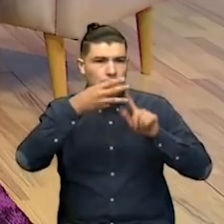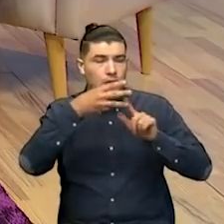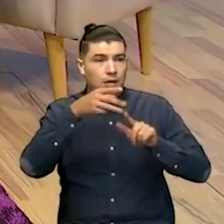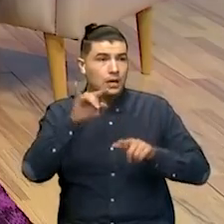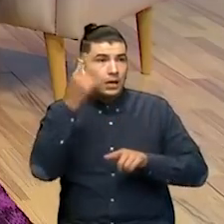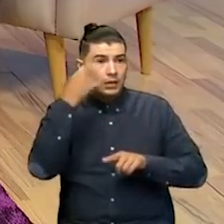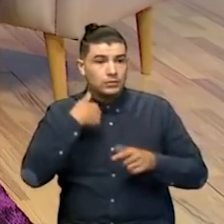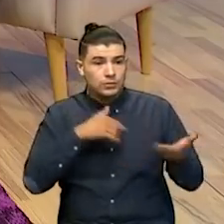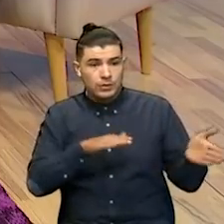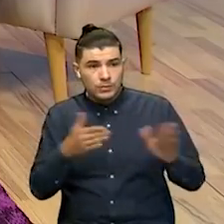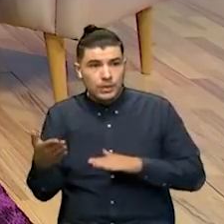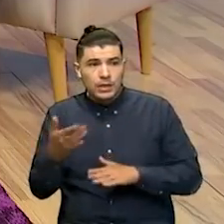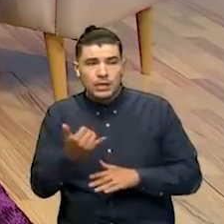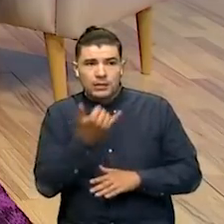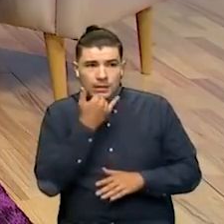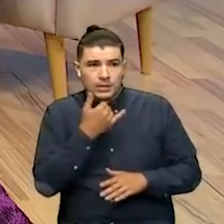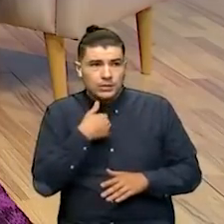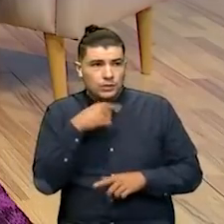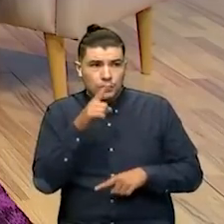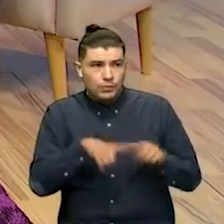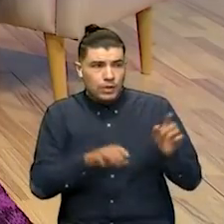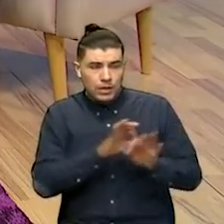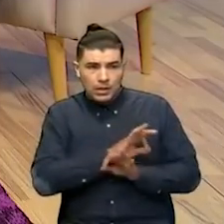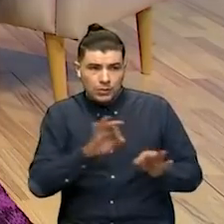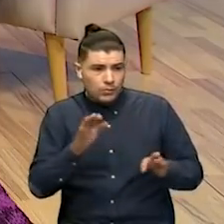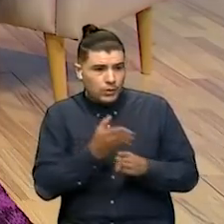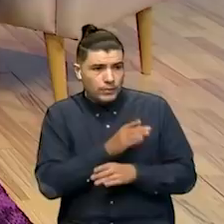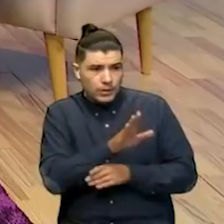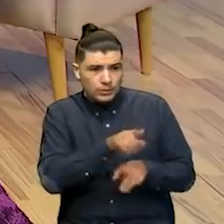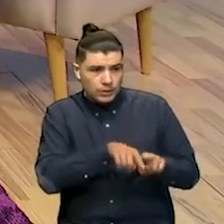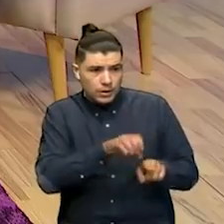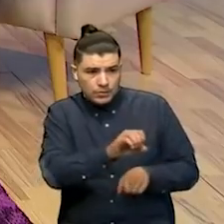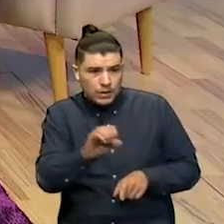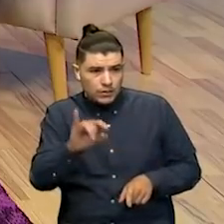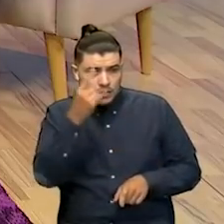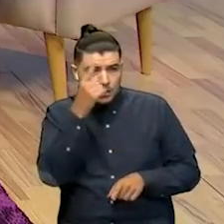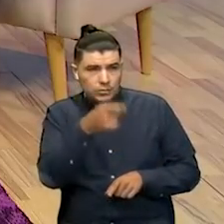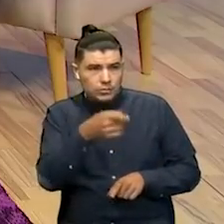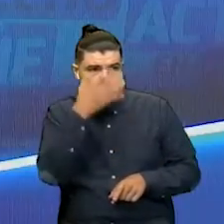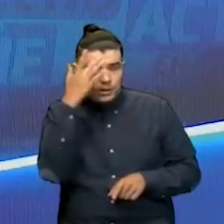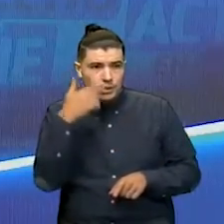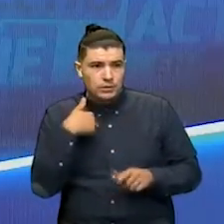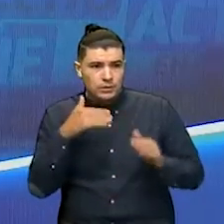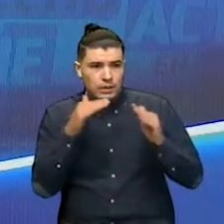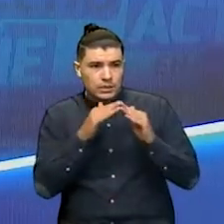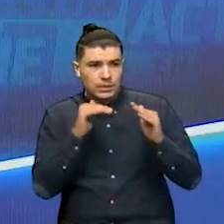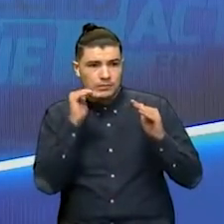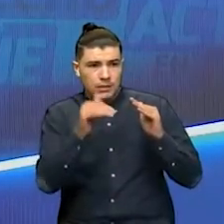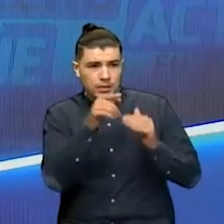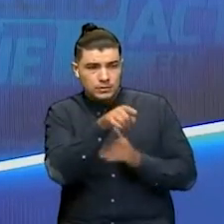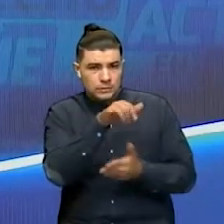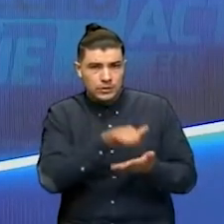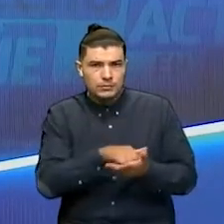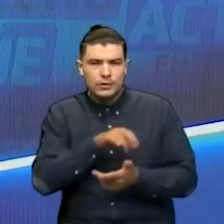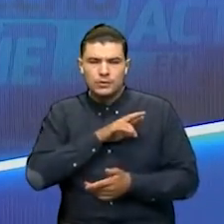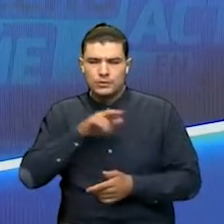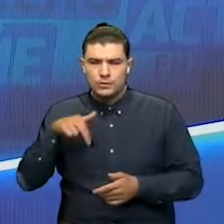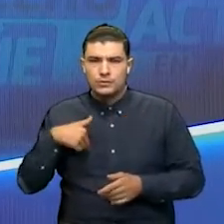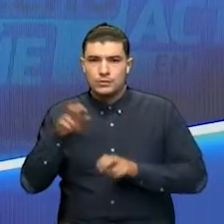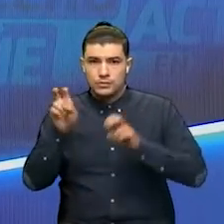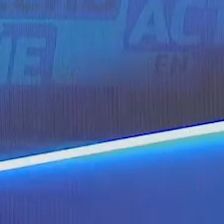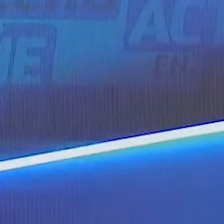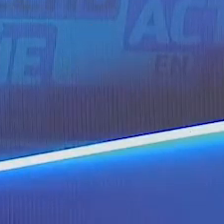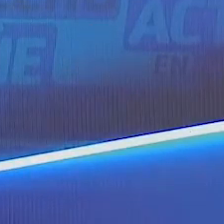momento en que yo fallezca, que puede, no puede, no hay problemas con los hermanos por ese, por el piso de él. Muy bien, doña Blanca, vamos a hacer una pausa